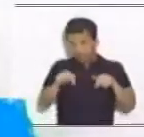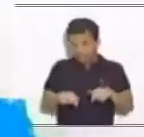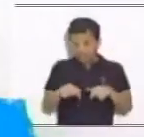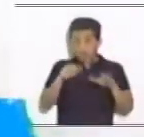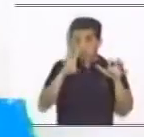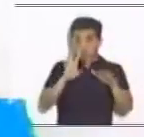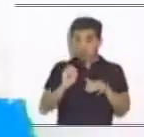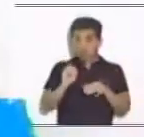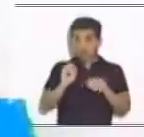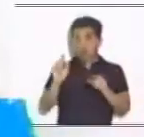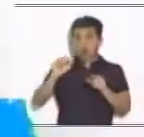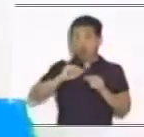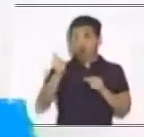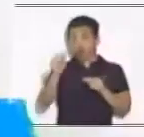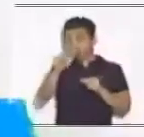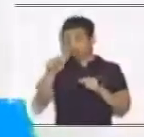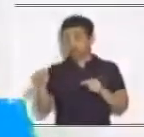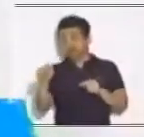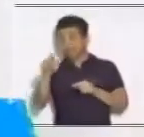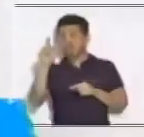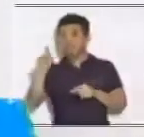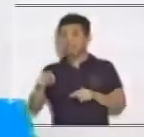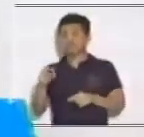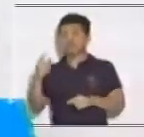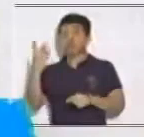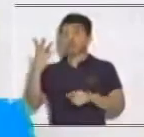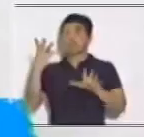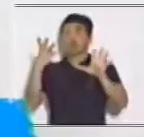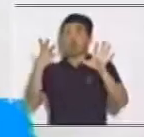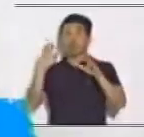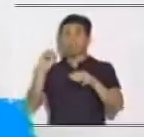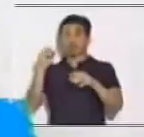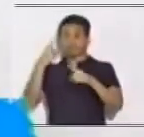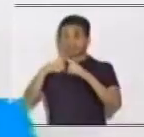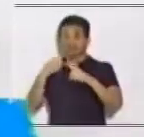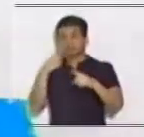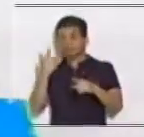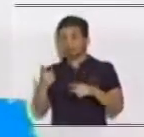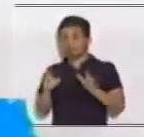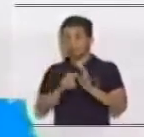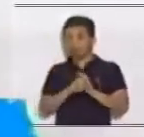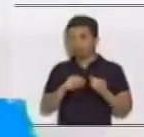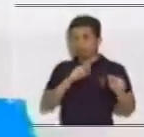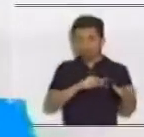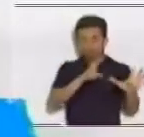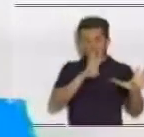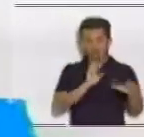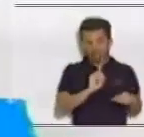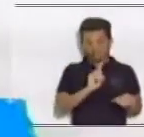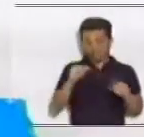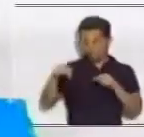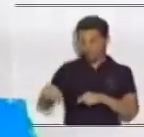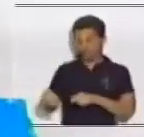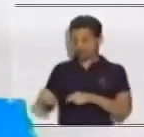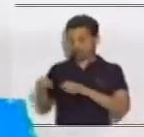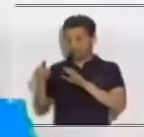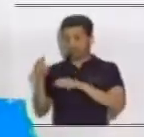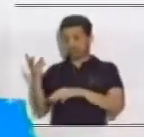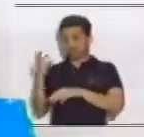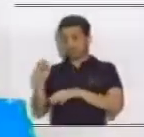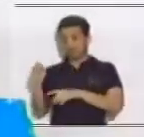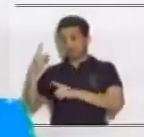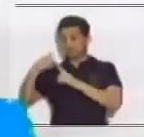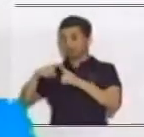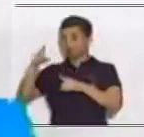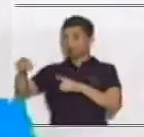otros dos tienen que sumar los otros 90 que faltan. Aquí hay 90, y miren aquí, 60 más 30, otros 90. En